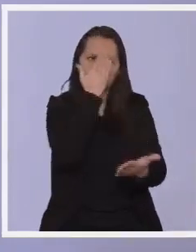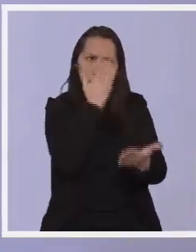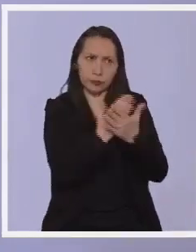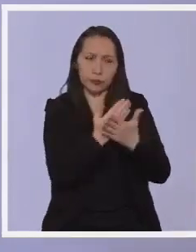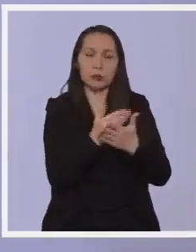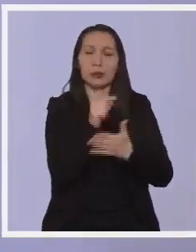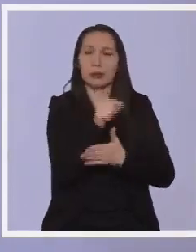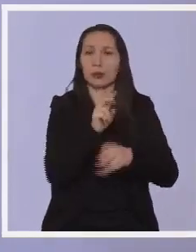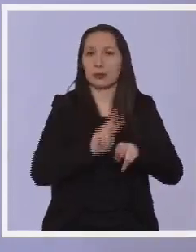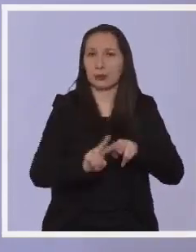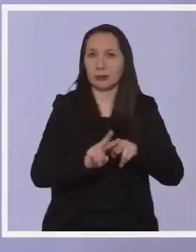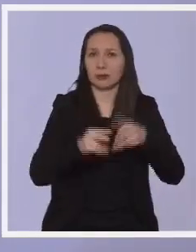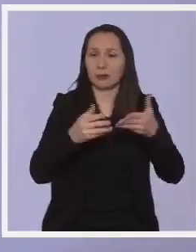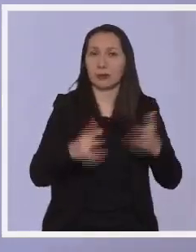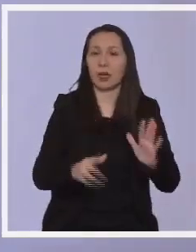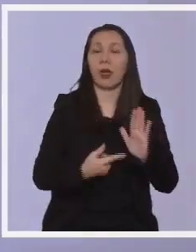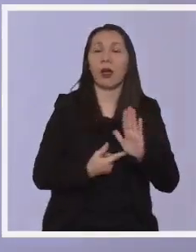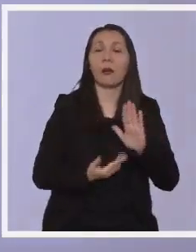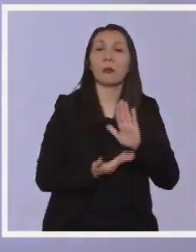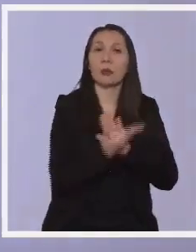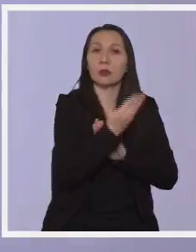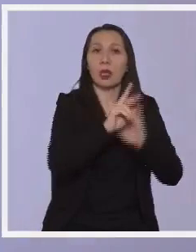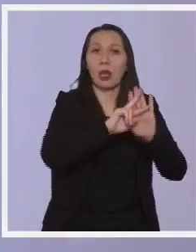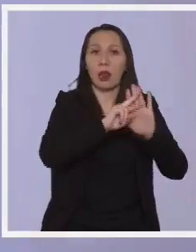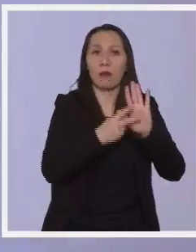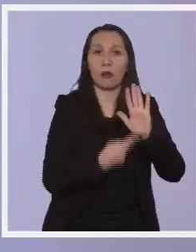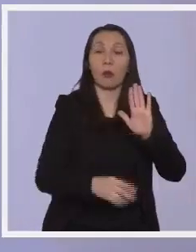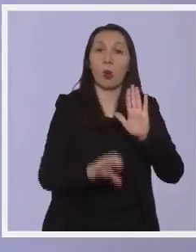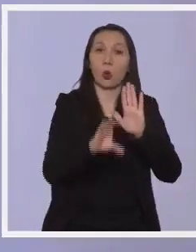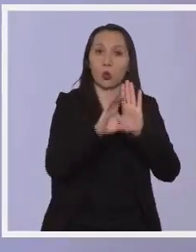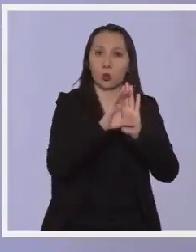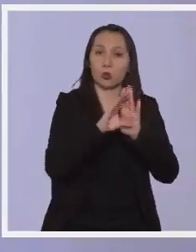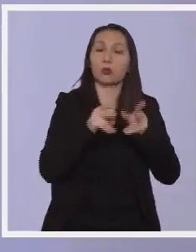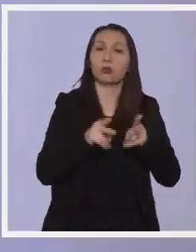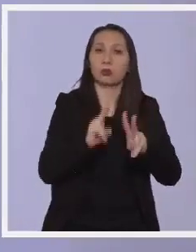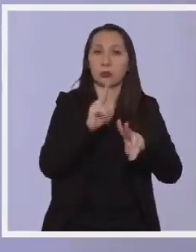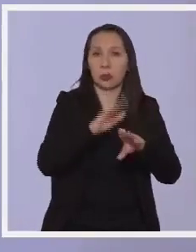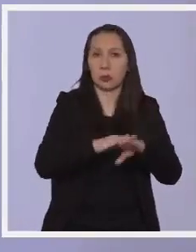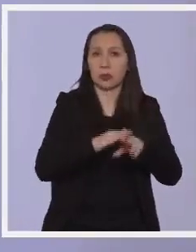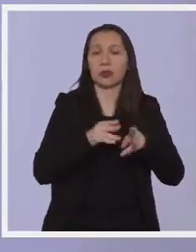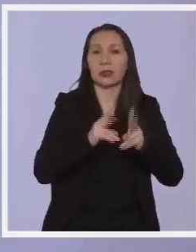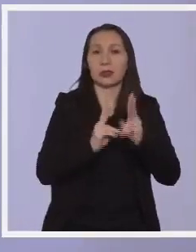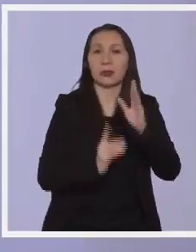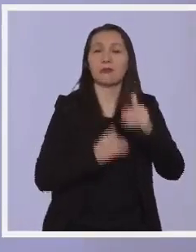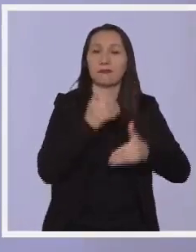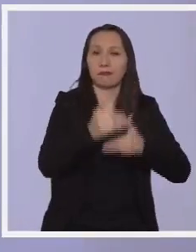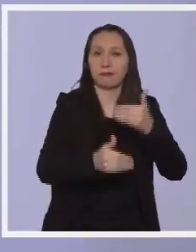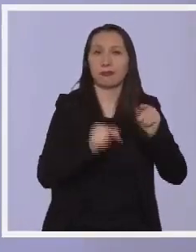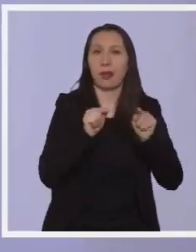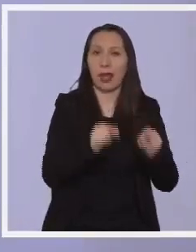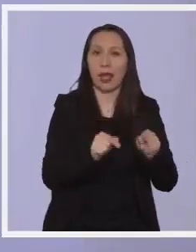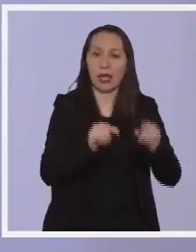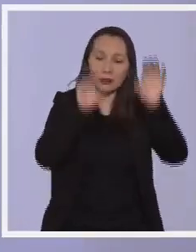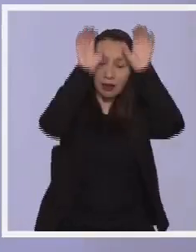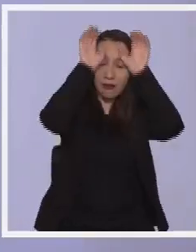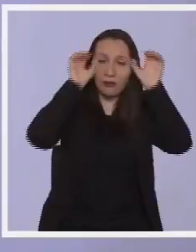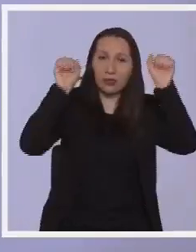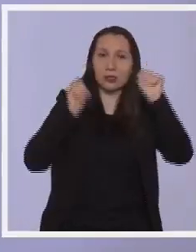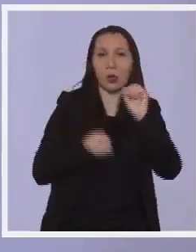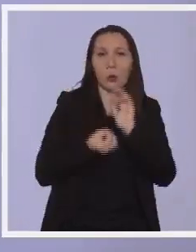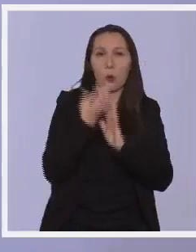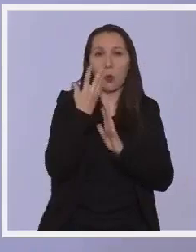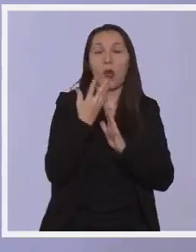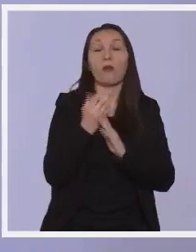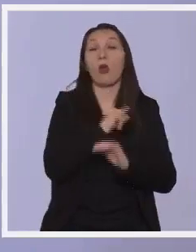eso. Estamos presentando, ya presentamos, la reforma constitucional que va a habilitar el desarrollo de este tipo de fiscalía y después tendrá